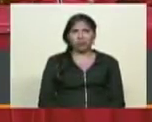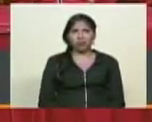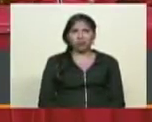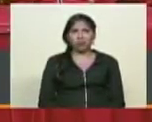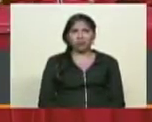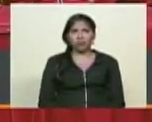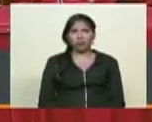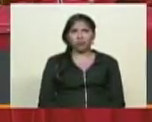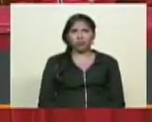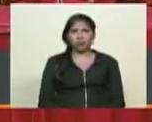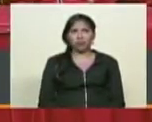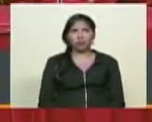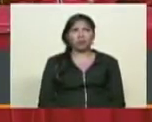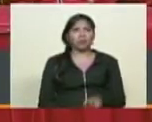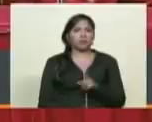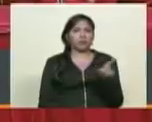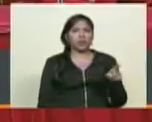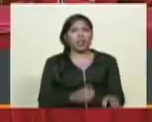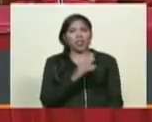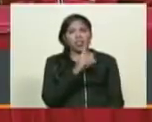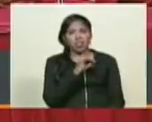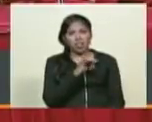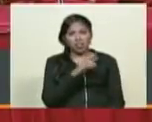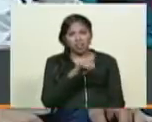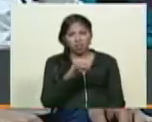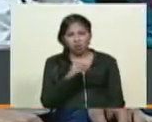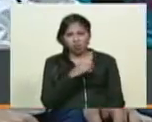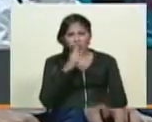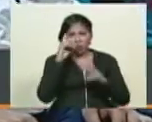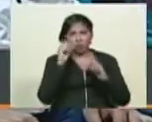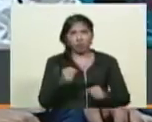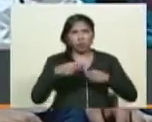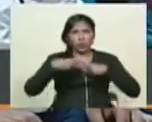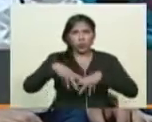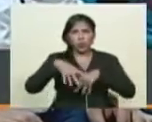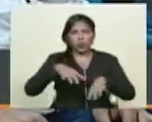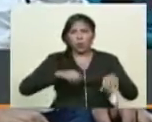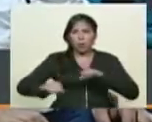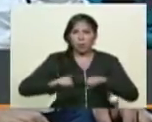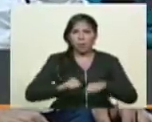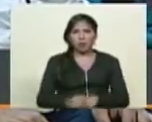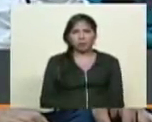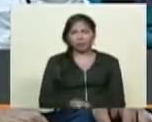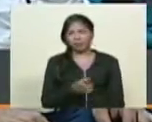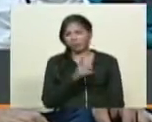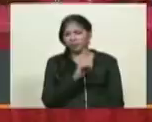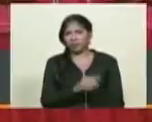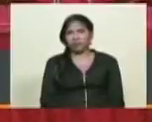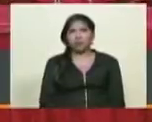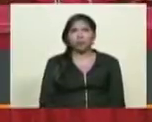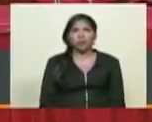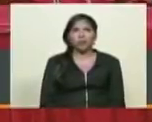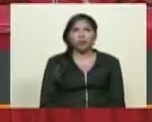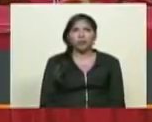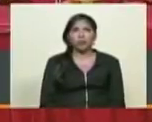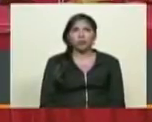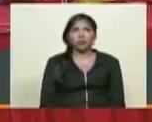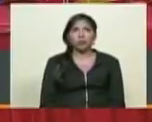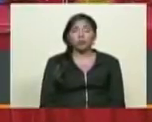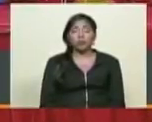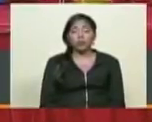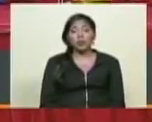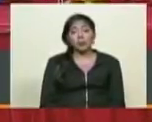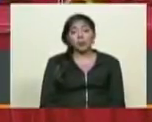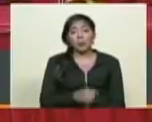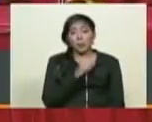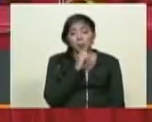el experto en movilización de Venezuela, siente eso. No, el que más sabe, por lo menos el más antiguo, el